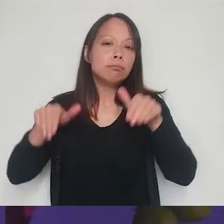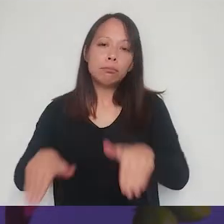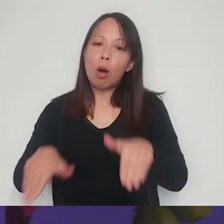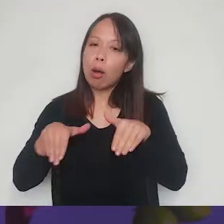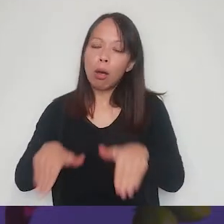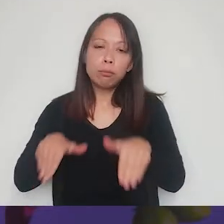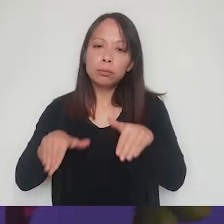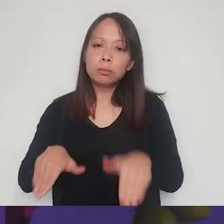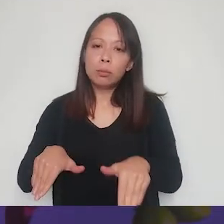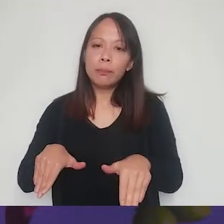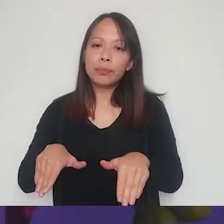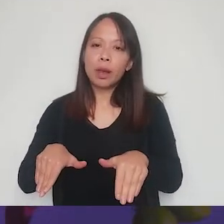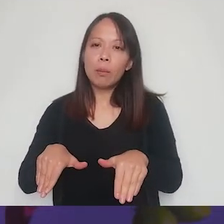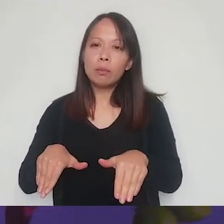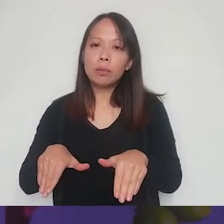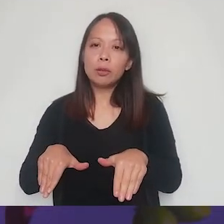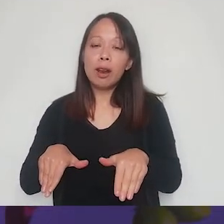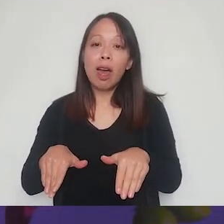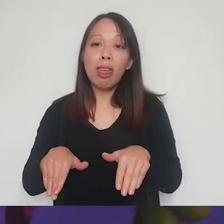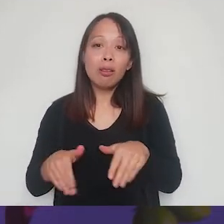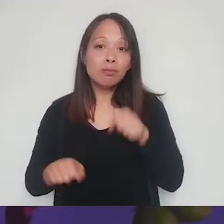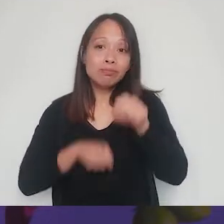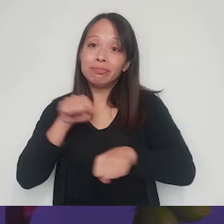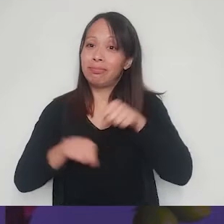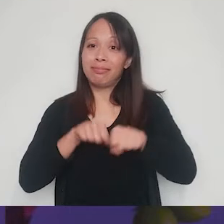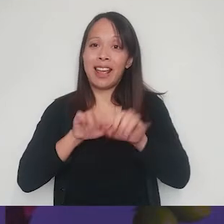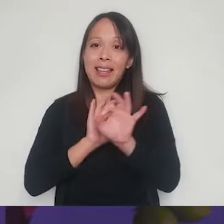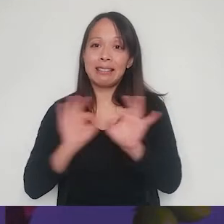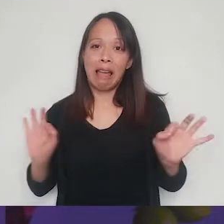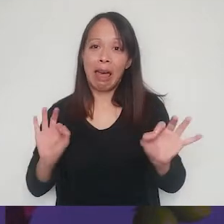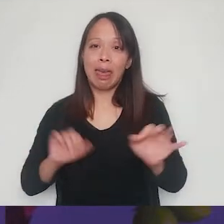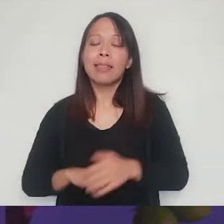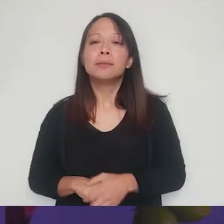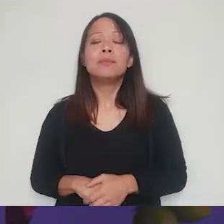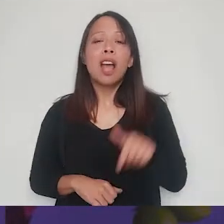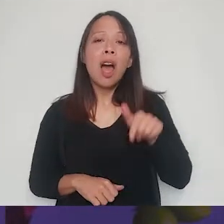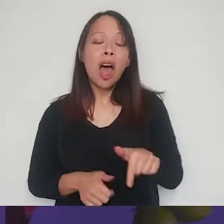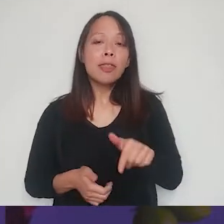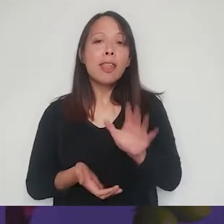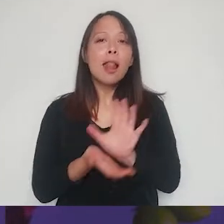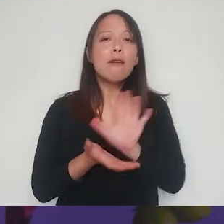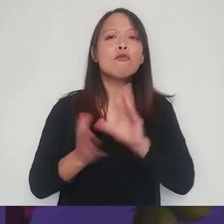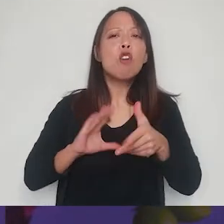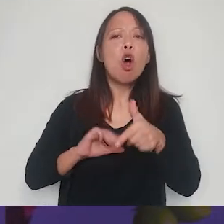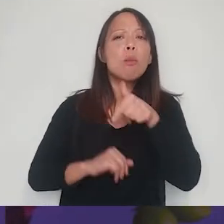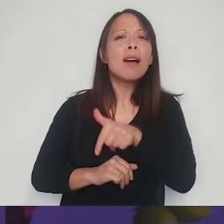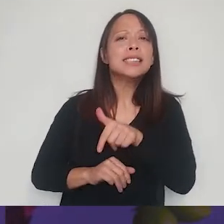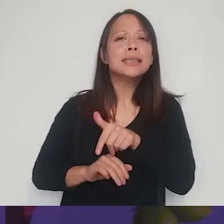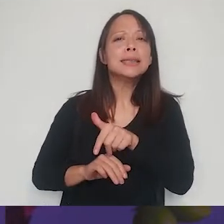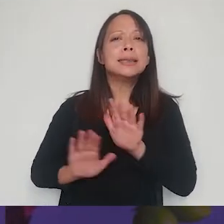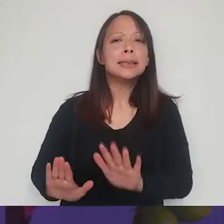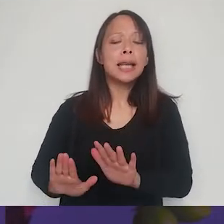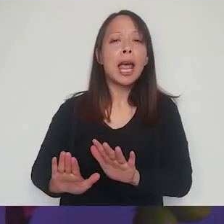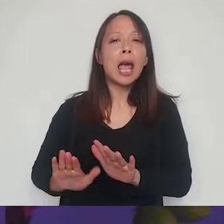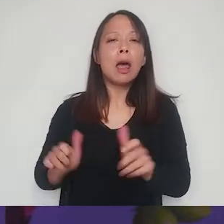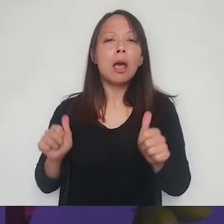estarían postrados. Esta es la versión de AME tipo 1, la más fuerte,